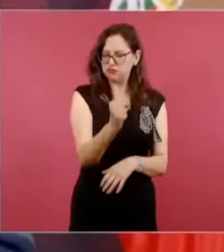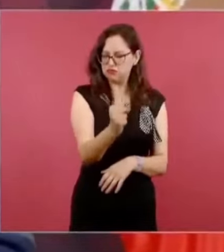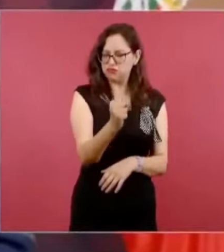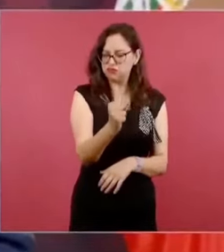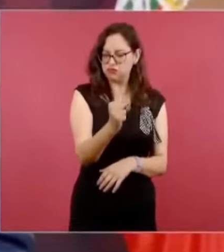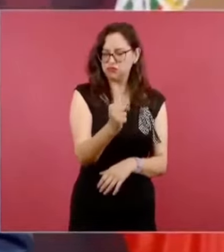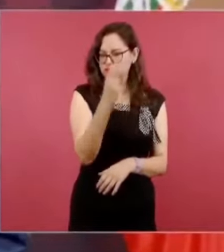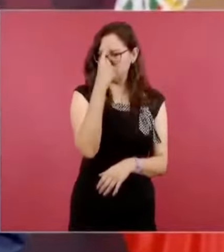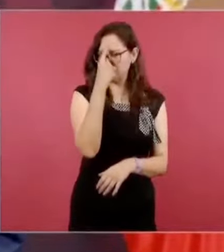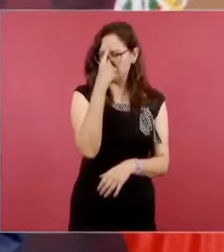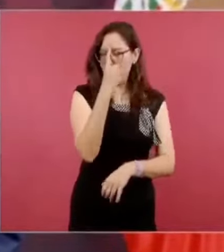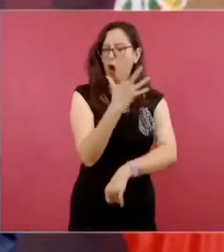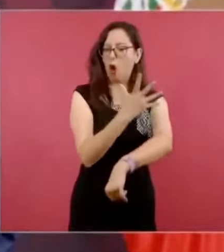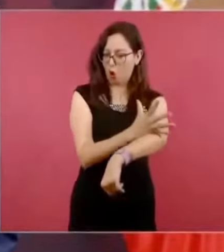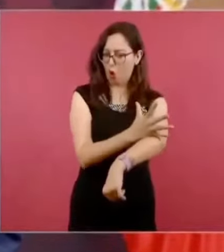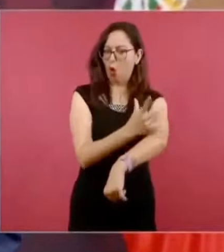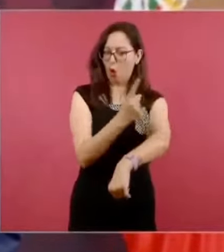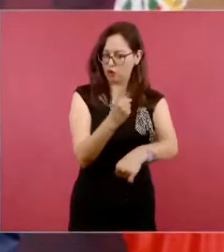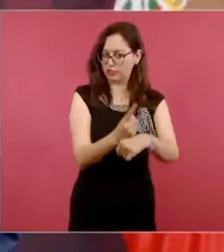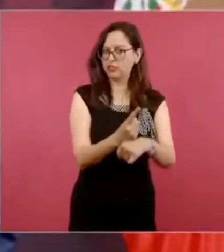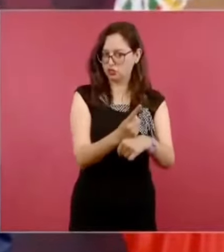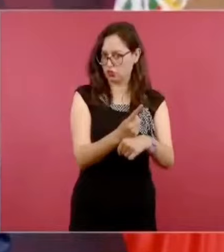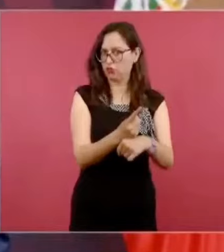es con una revolución armada.